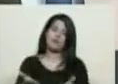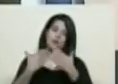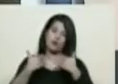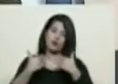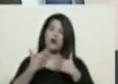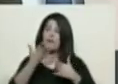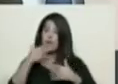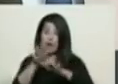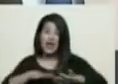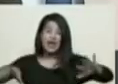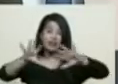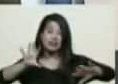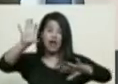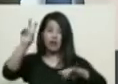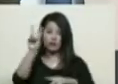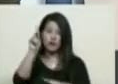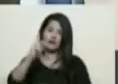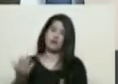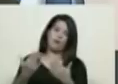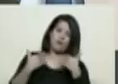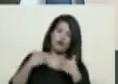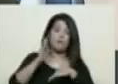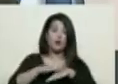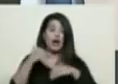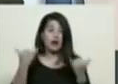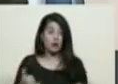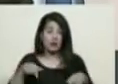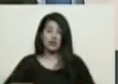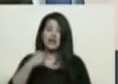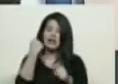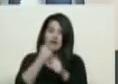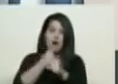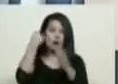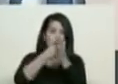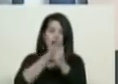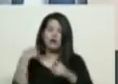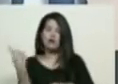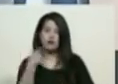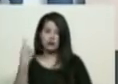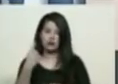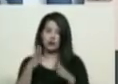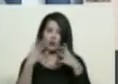porque finalmente este es una lucha de todos sin distingo muchas gracias